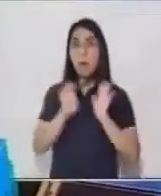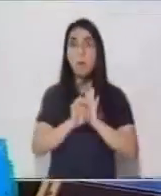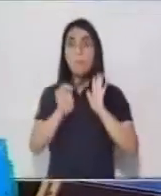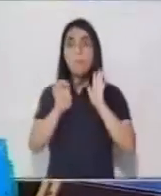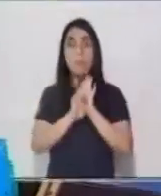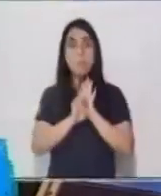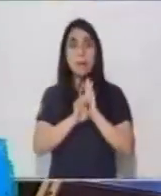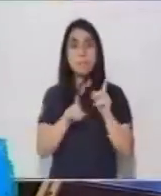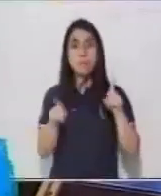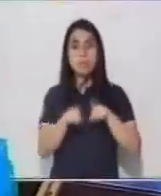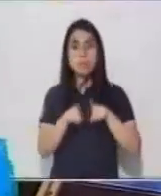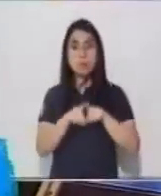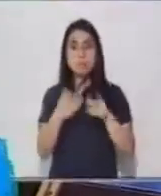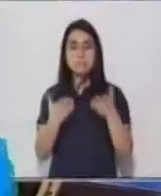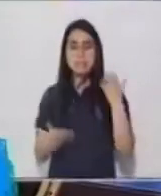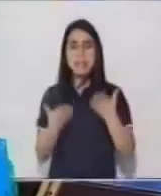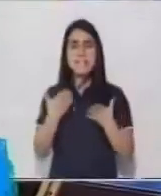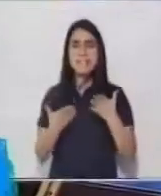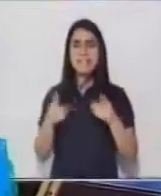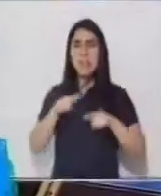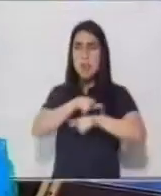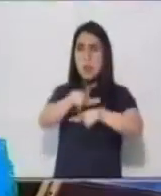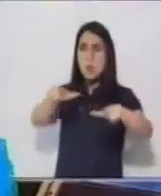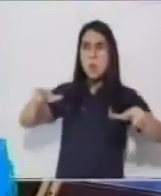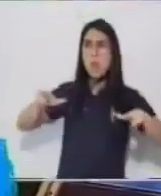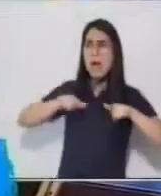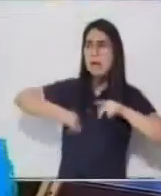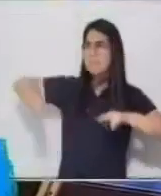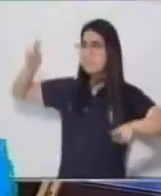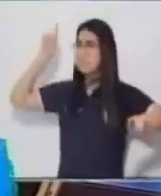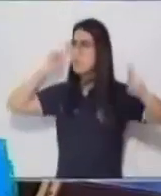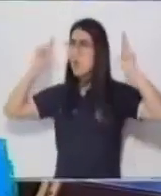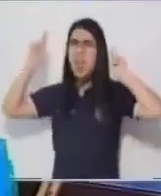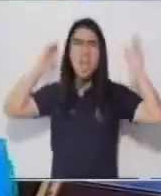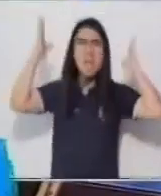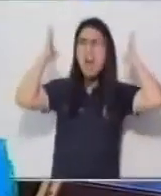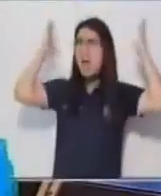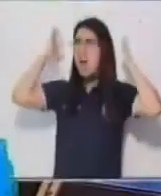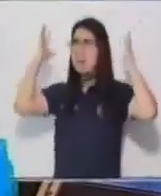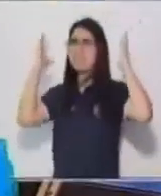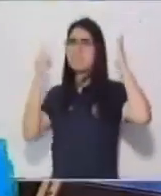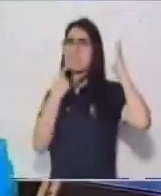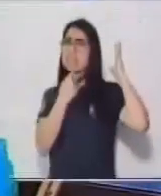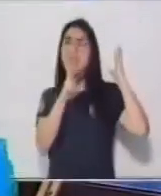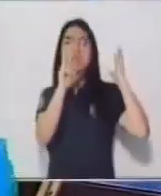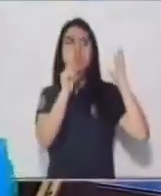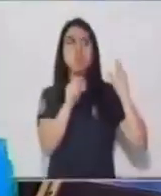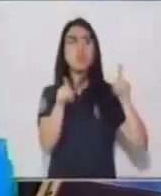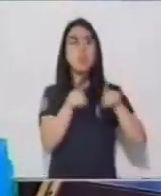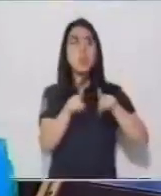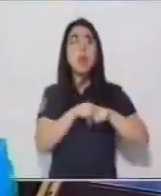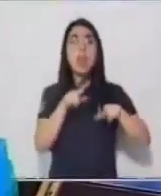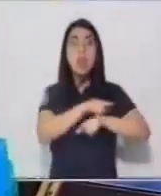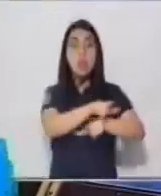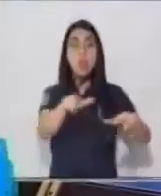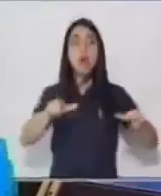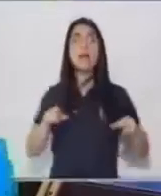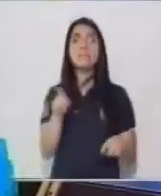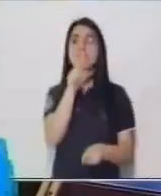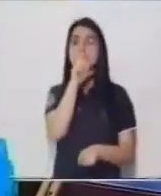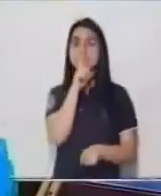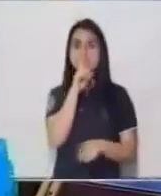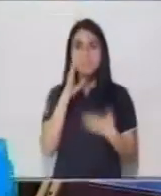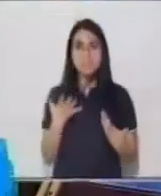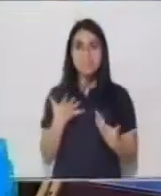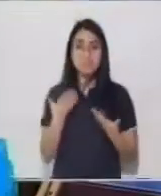ruido dentro de donde se esté horneando. No sé, pero yo siempre que hago el pastel, retiro a todos de mi casa y se